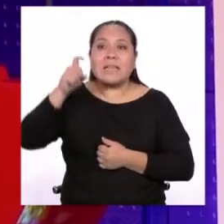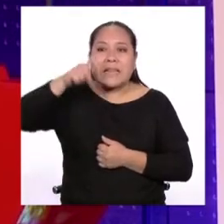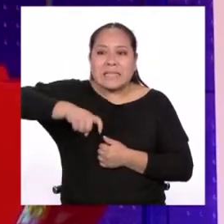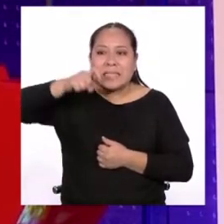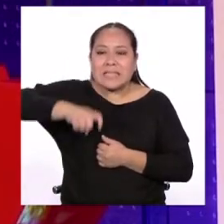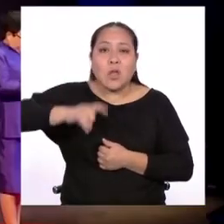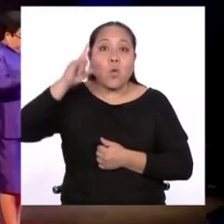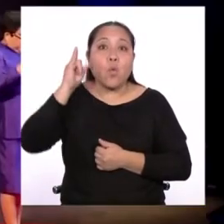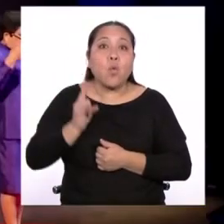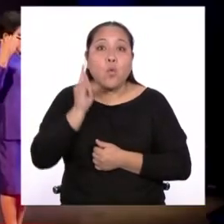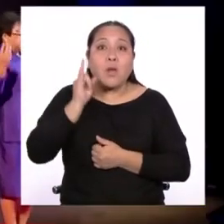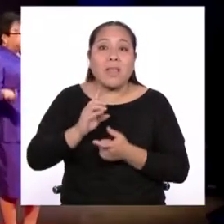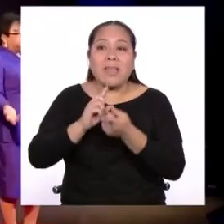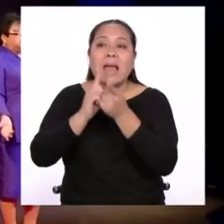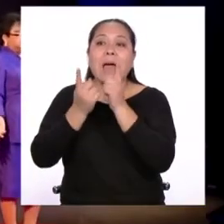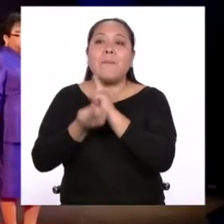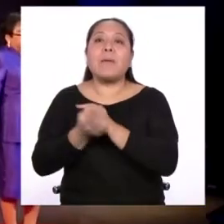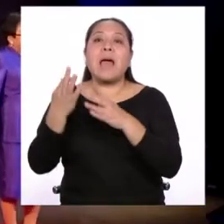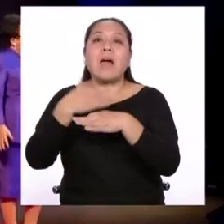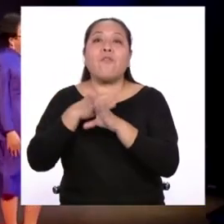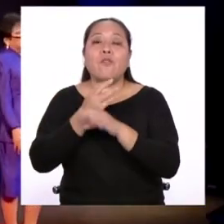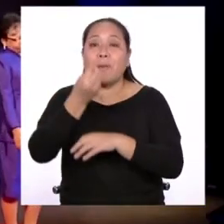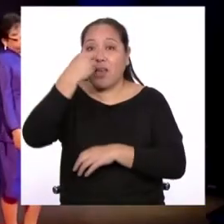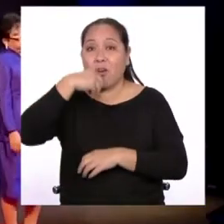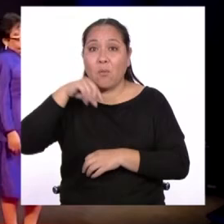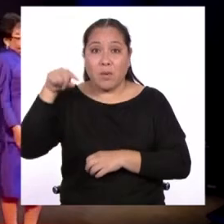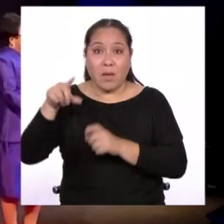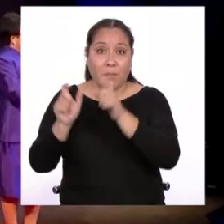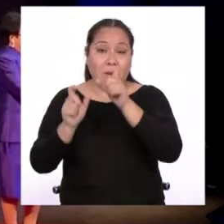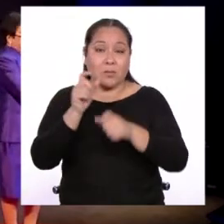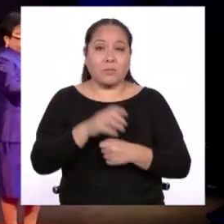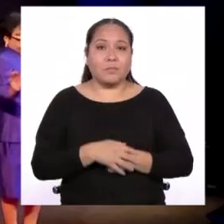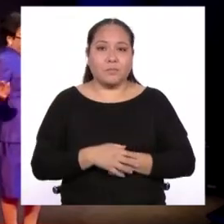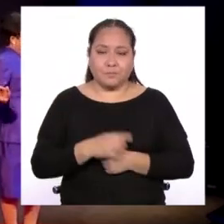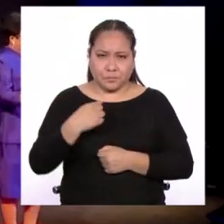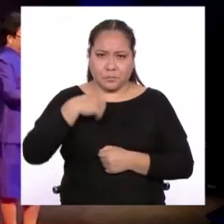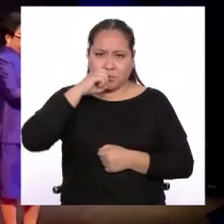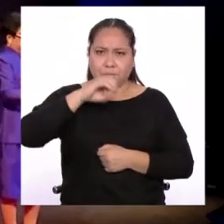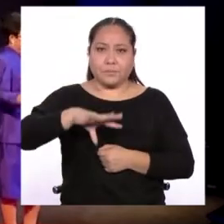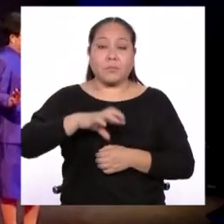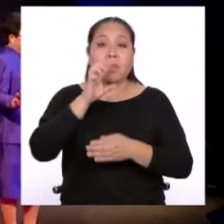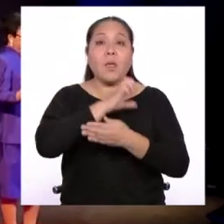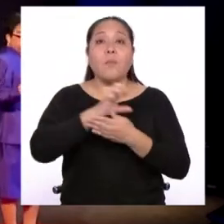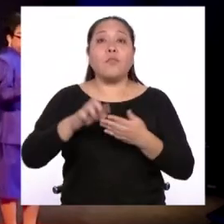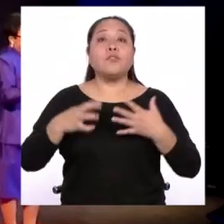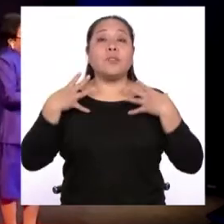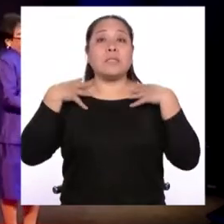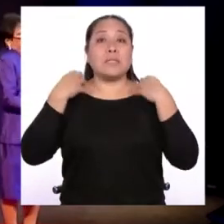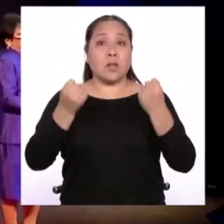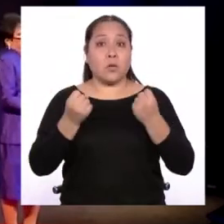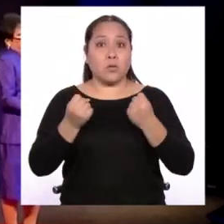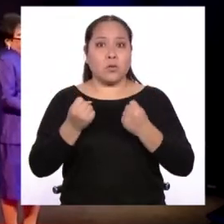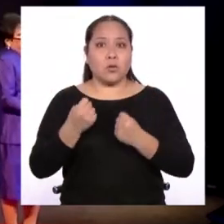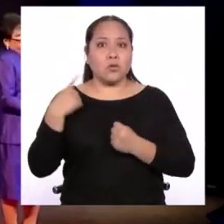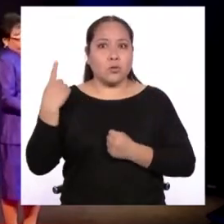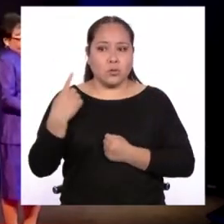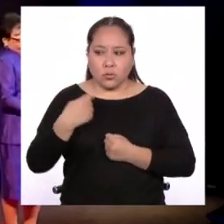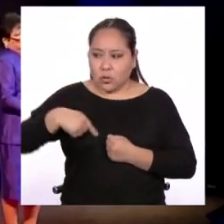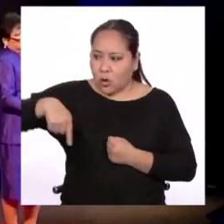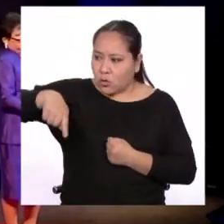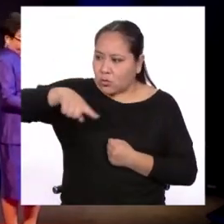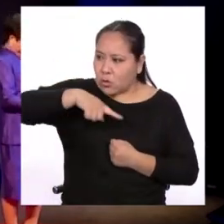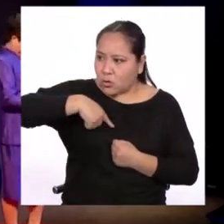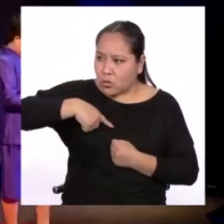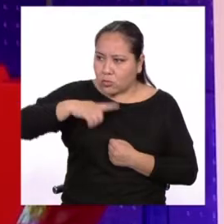cambiarlas. Y aquí tengo que decir que los profesionales de la salud no somos formados